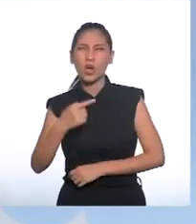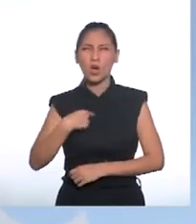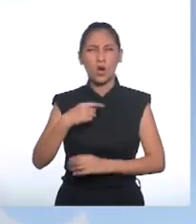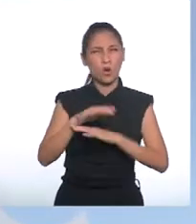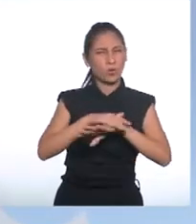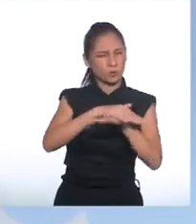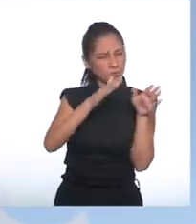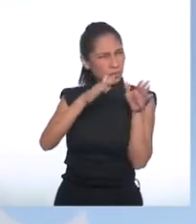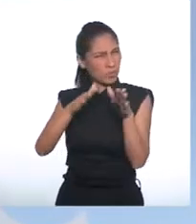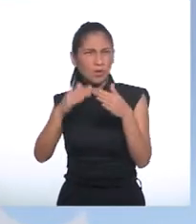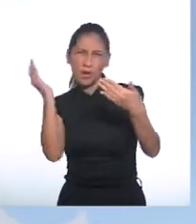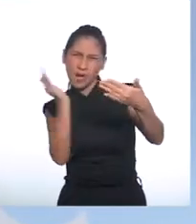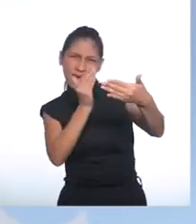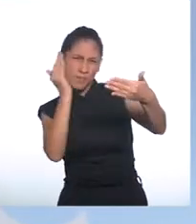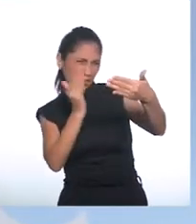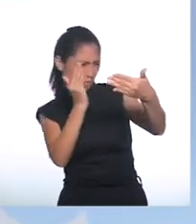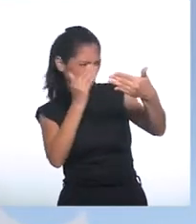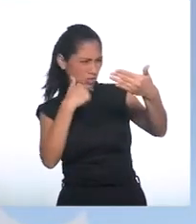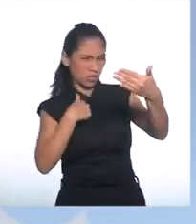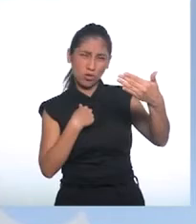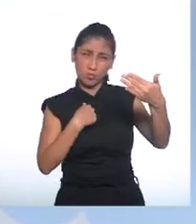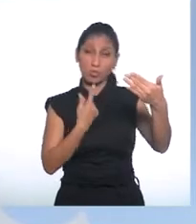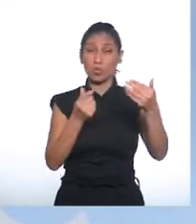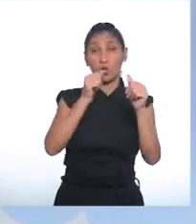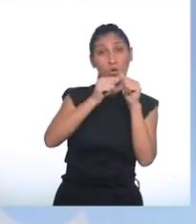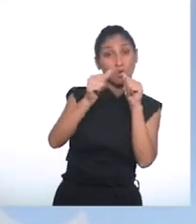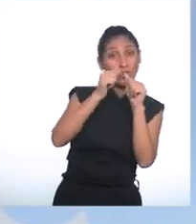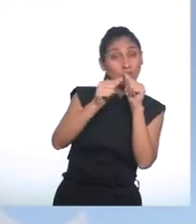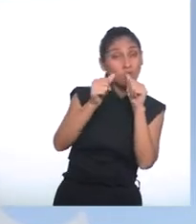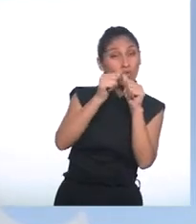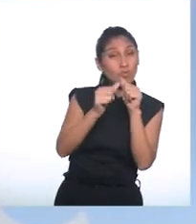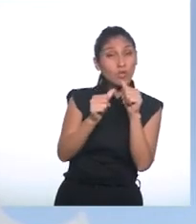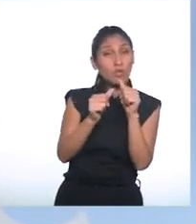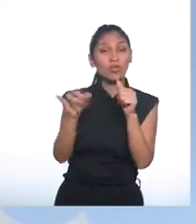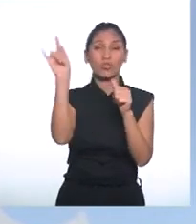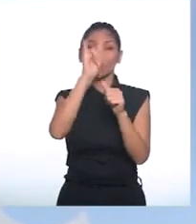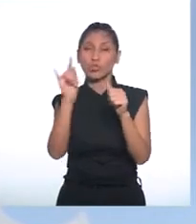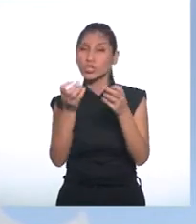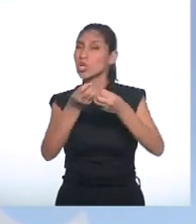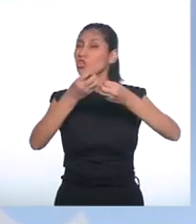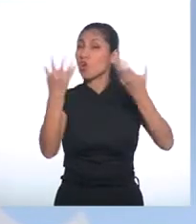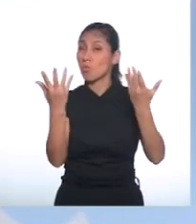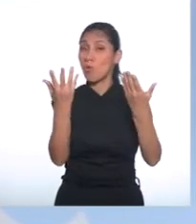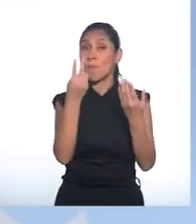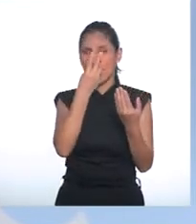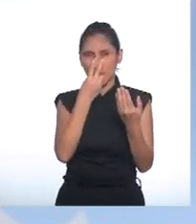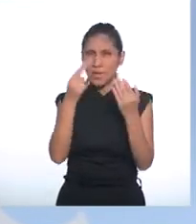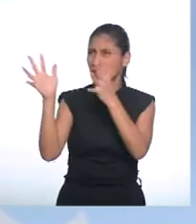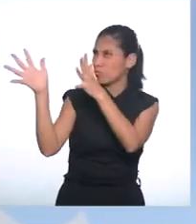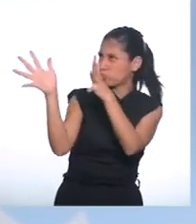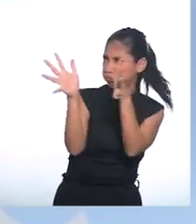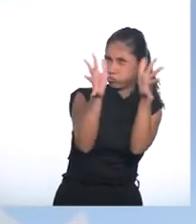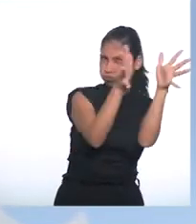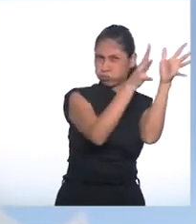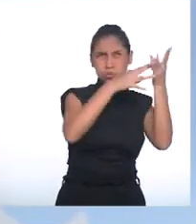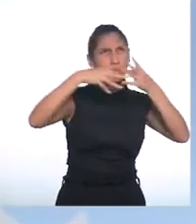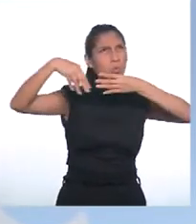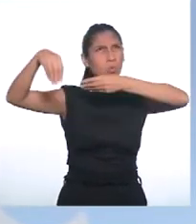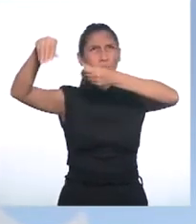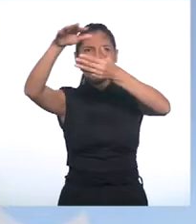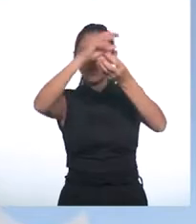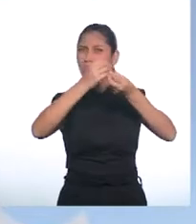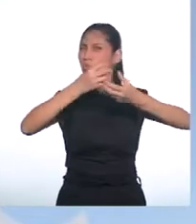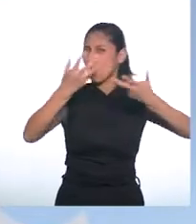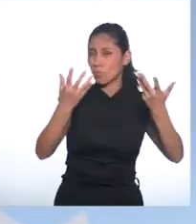propongo averiguar cómo utilizamos los números para reconocer la calidad de aire. Iniciando protocolos